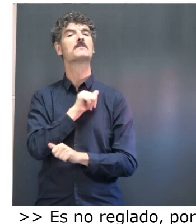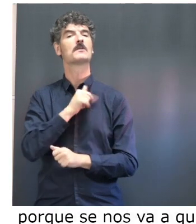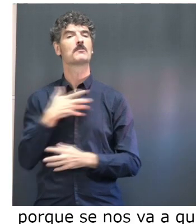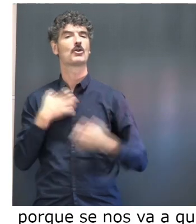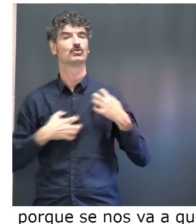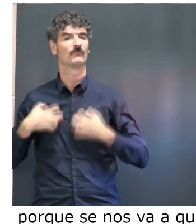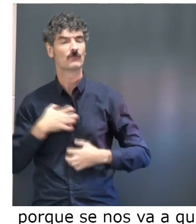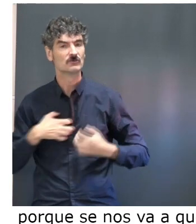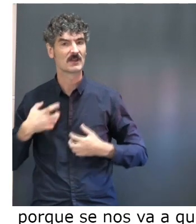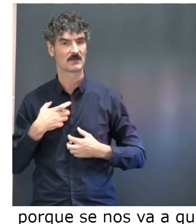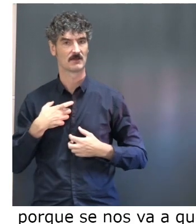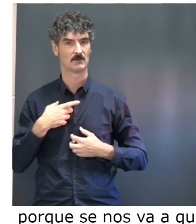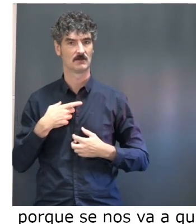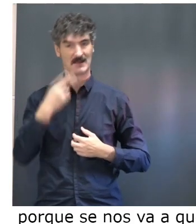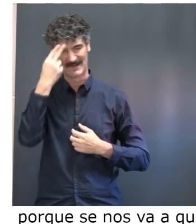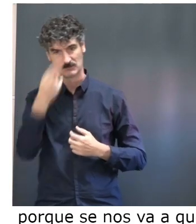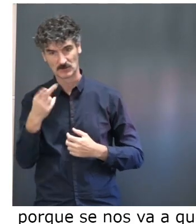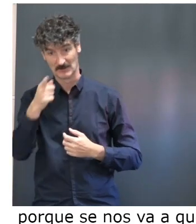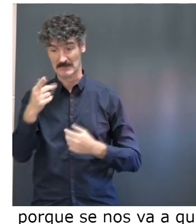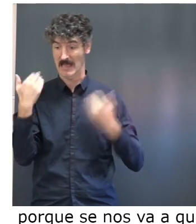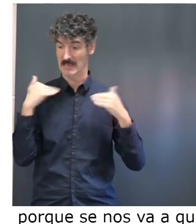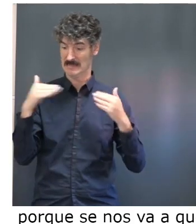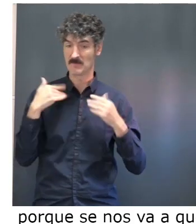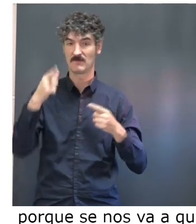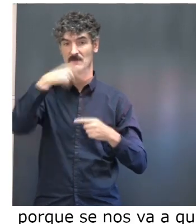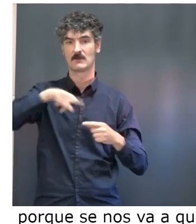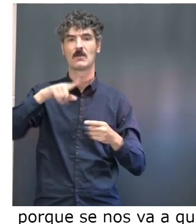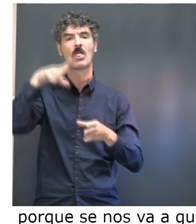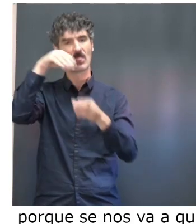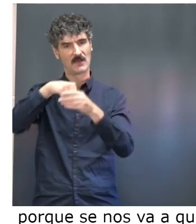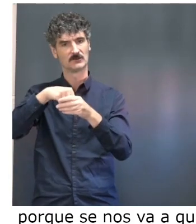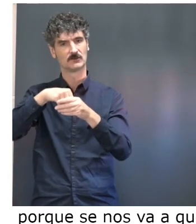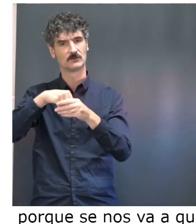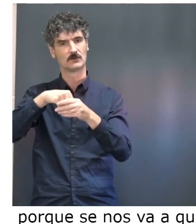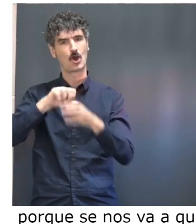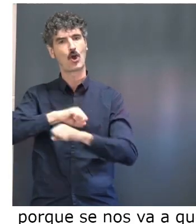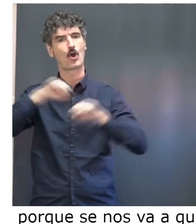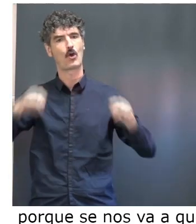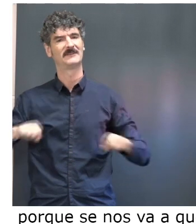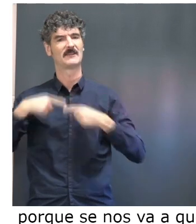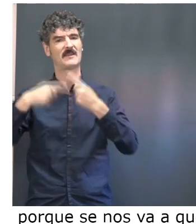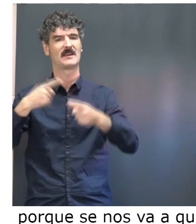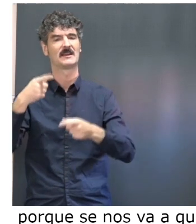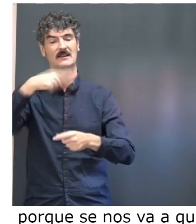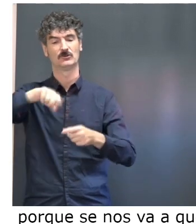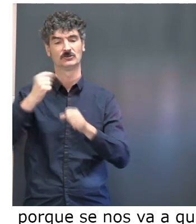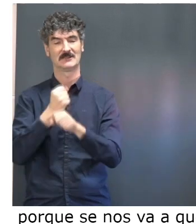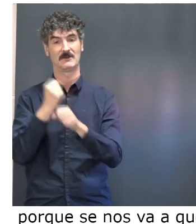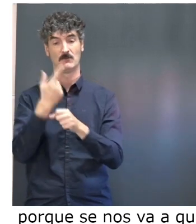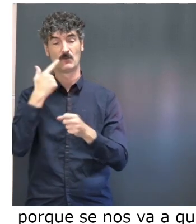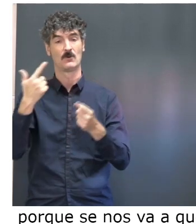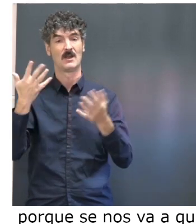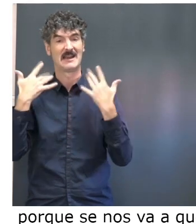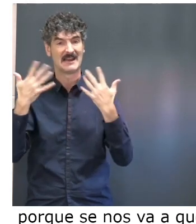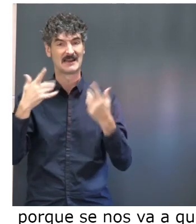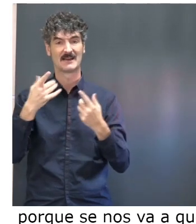en educación física quizás sea el momento, si entra dentro de las competencias específicas que quieres trabajar, pero en el recreo no se nos debe